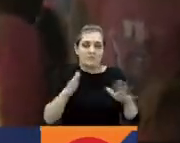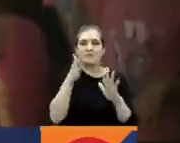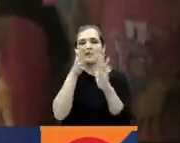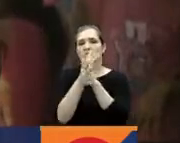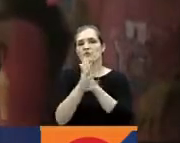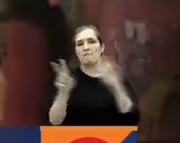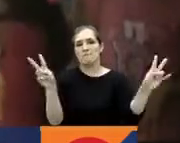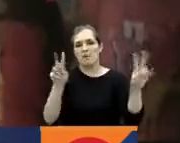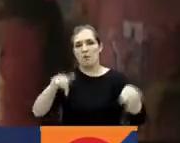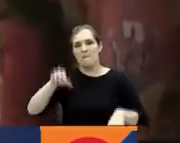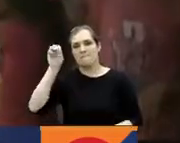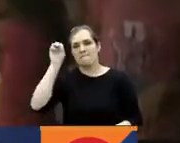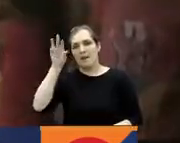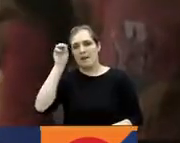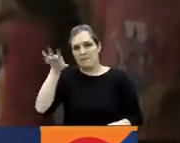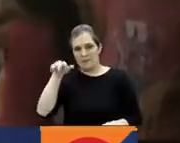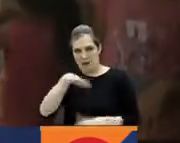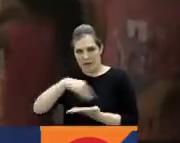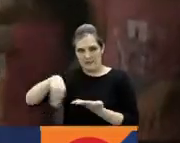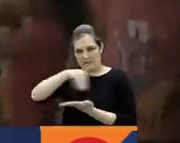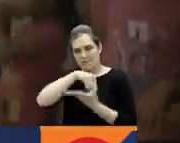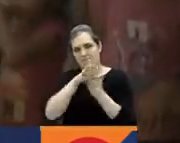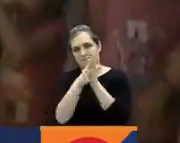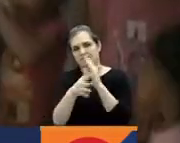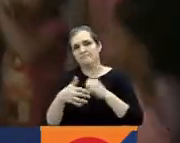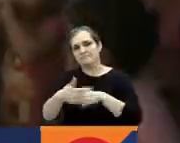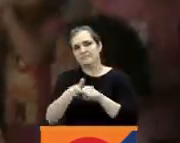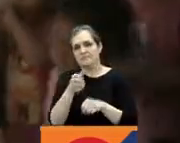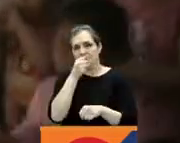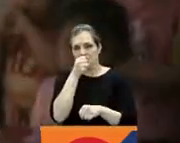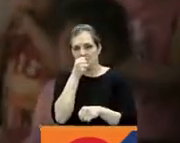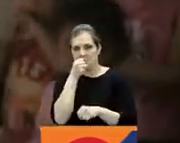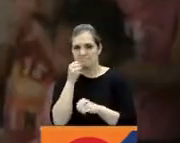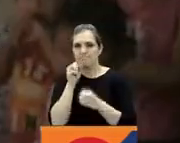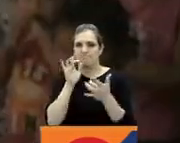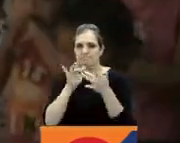información desde Malambo Atlántico para RTVC Noticias, conectados 24/7.